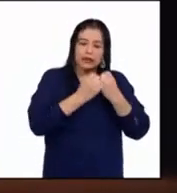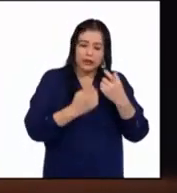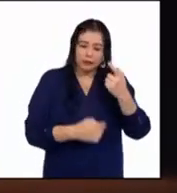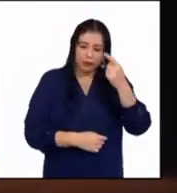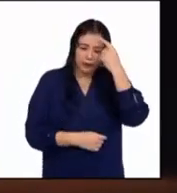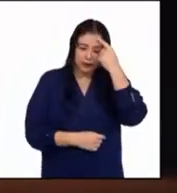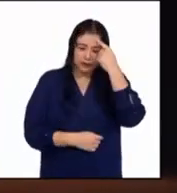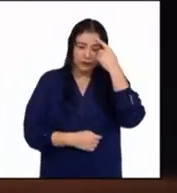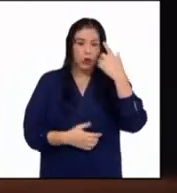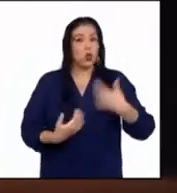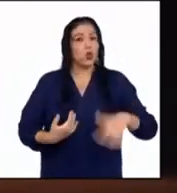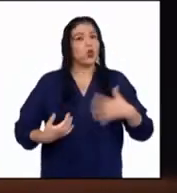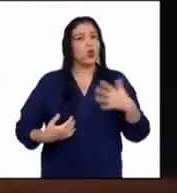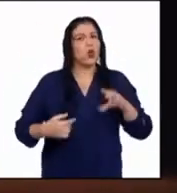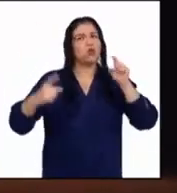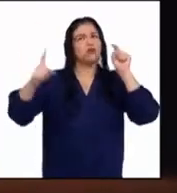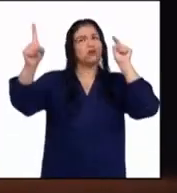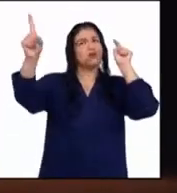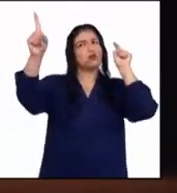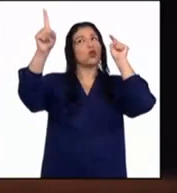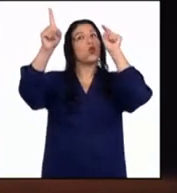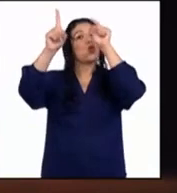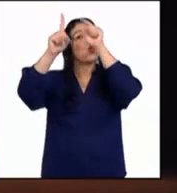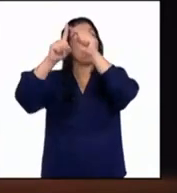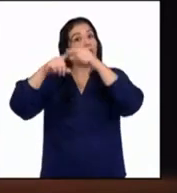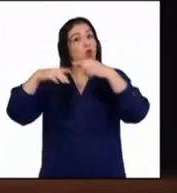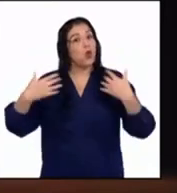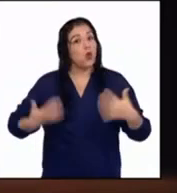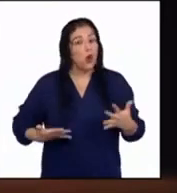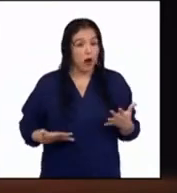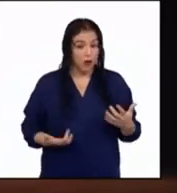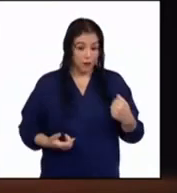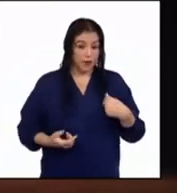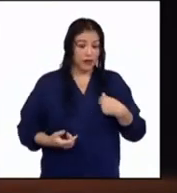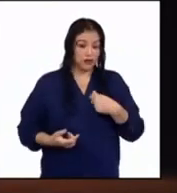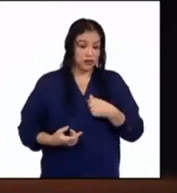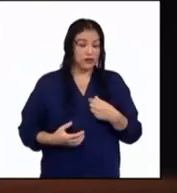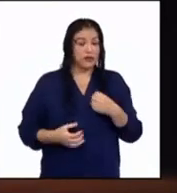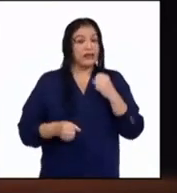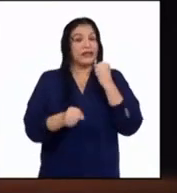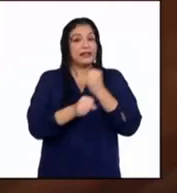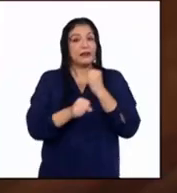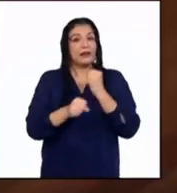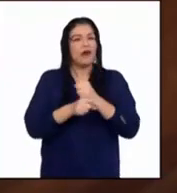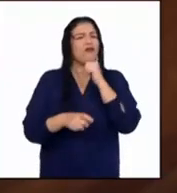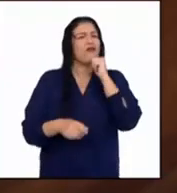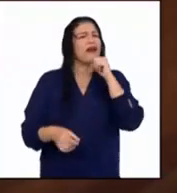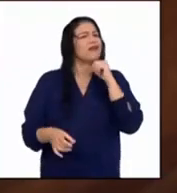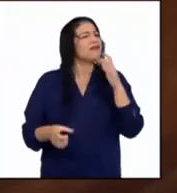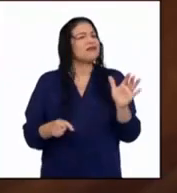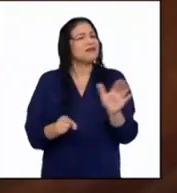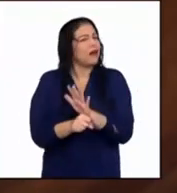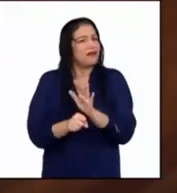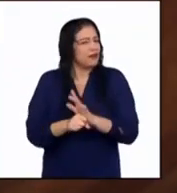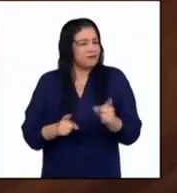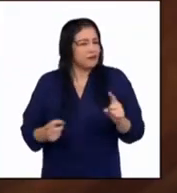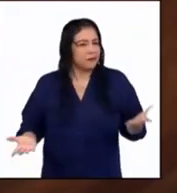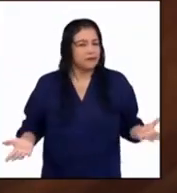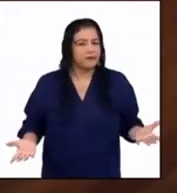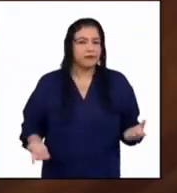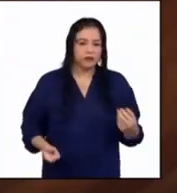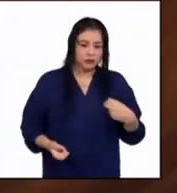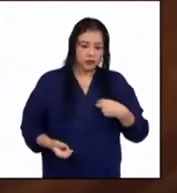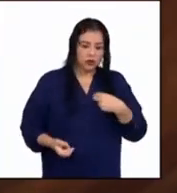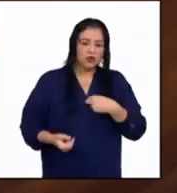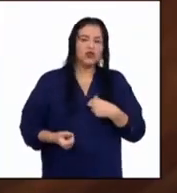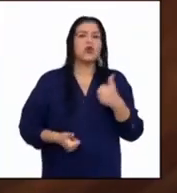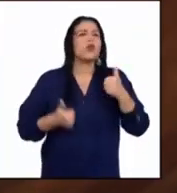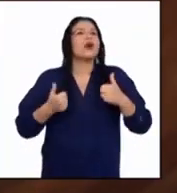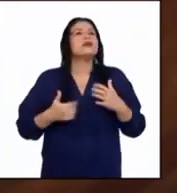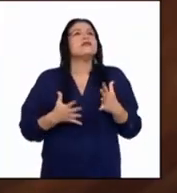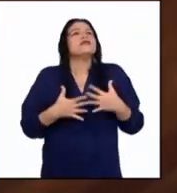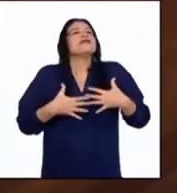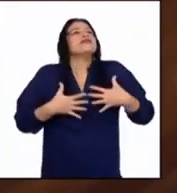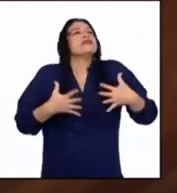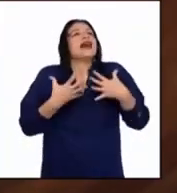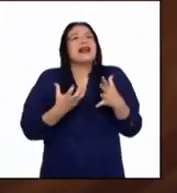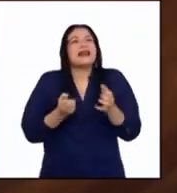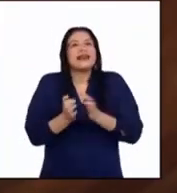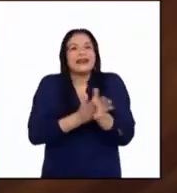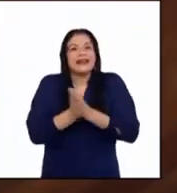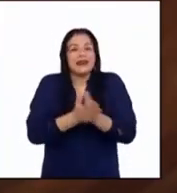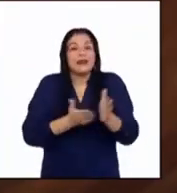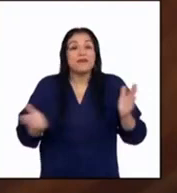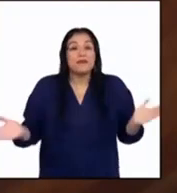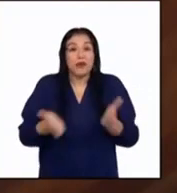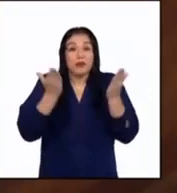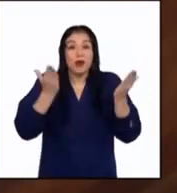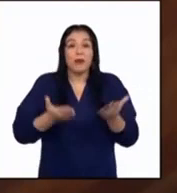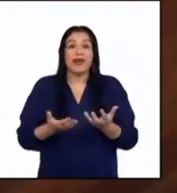un reto que de hecho para nosotros el trabajo no estaba completo. Lo que a nosotros nos había inspirado a comenzar a promover el